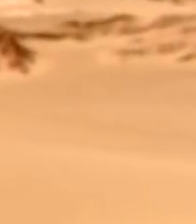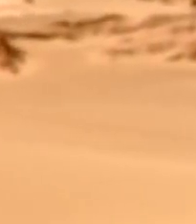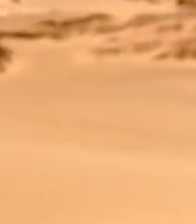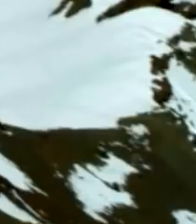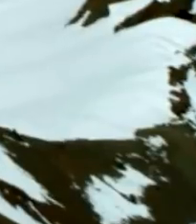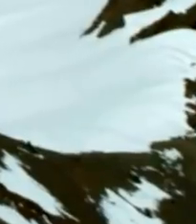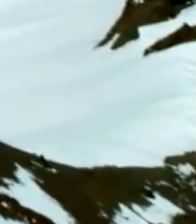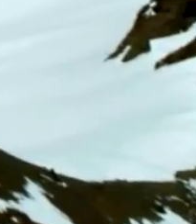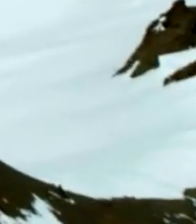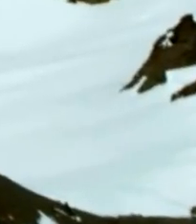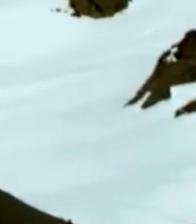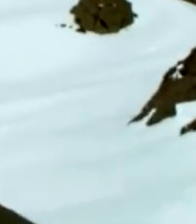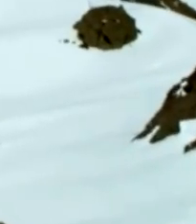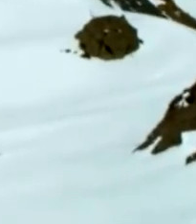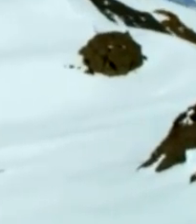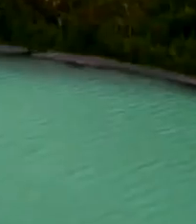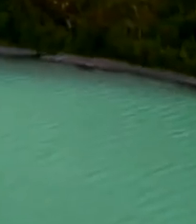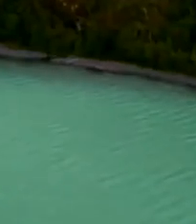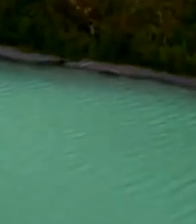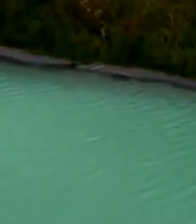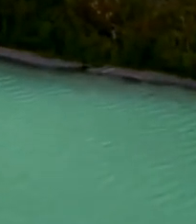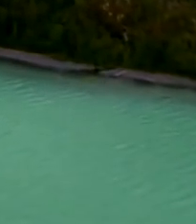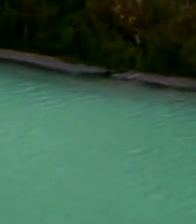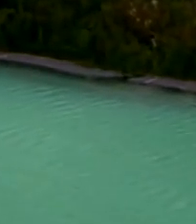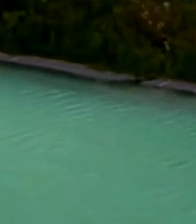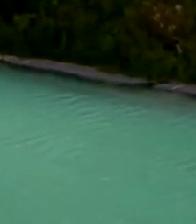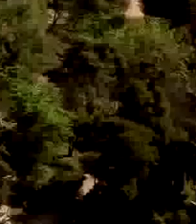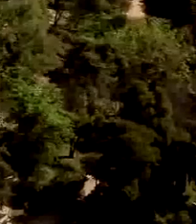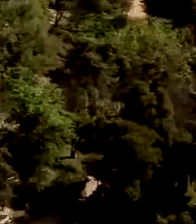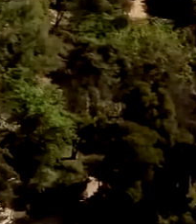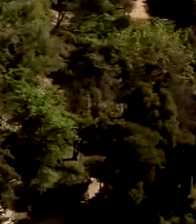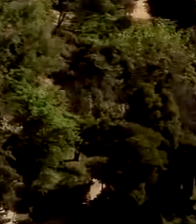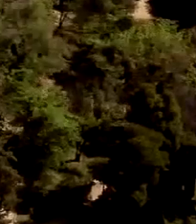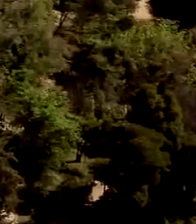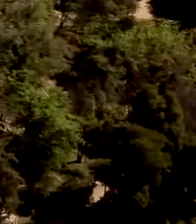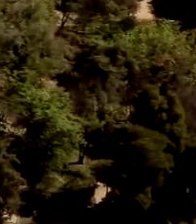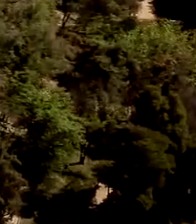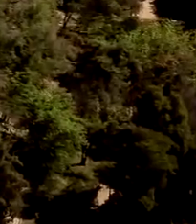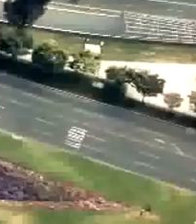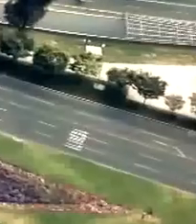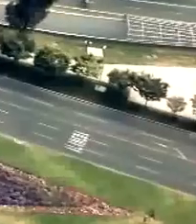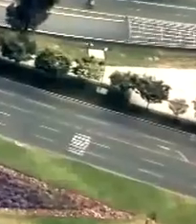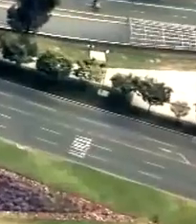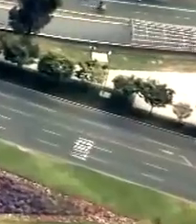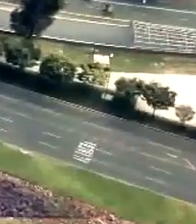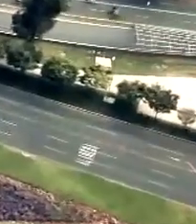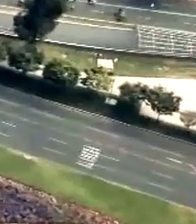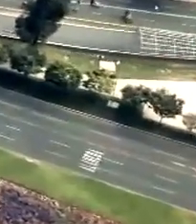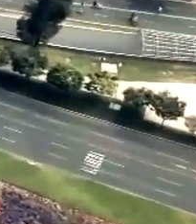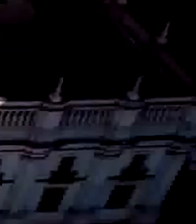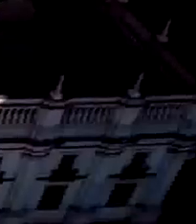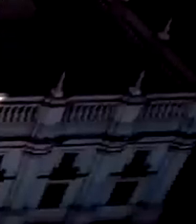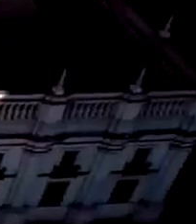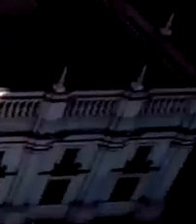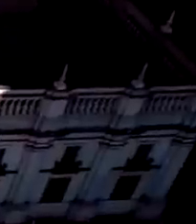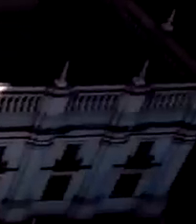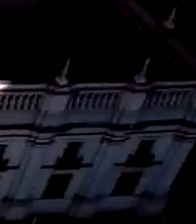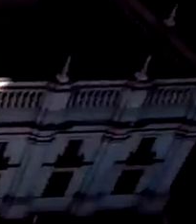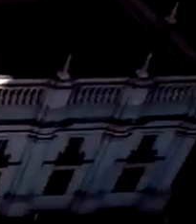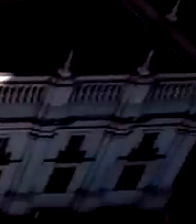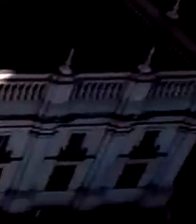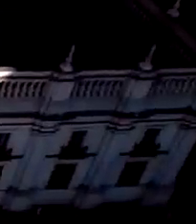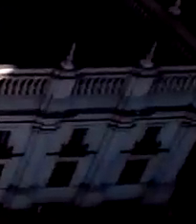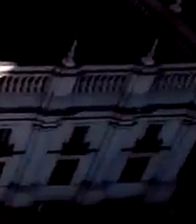desde el palacio de cerro castillo se dirige a todos los chilenos y chilenas la presidenta de la república michelle bachelet